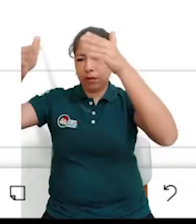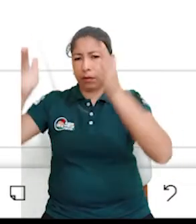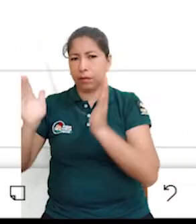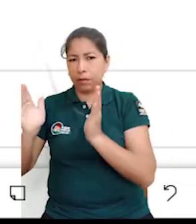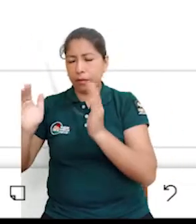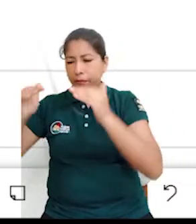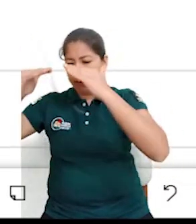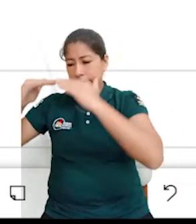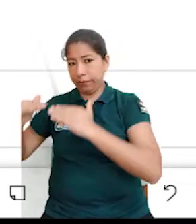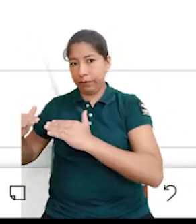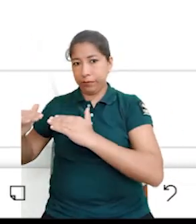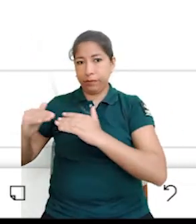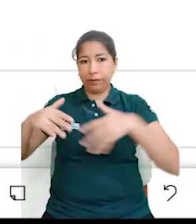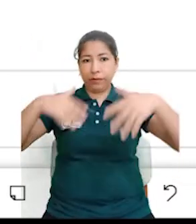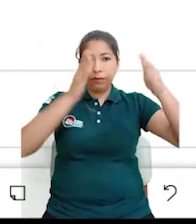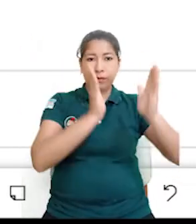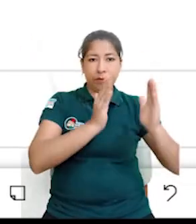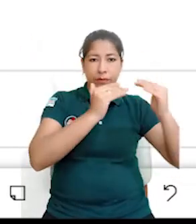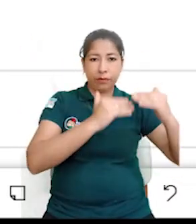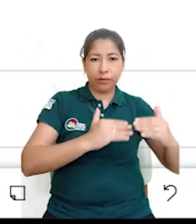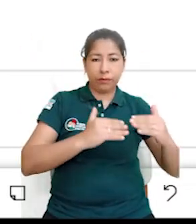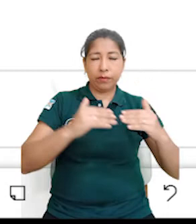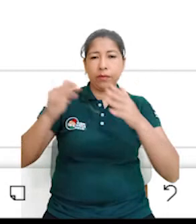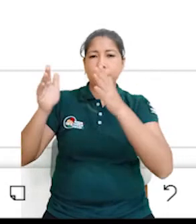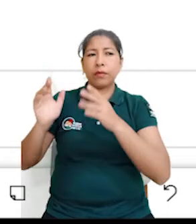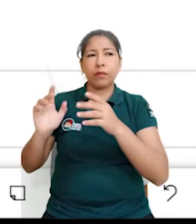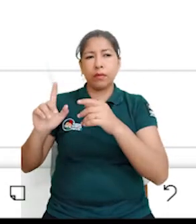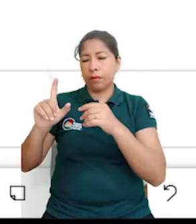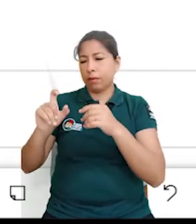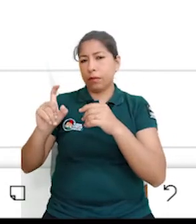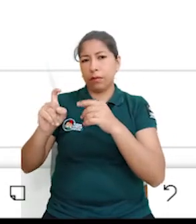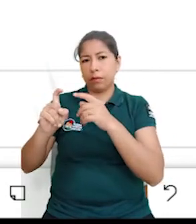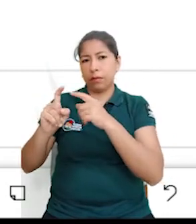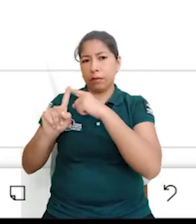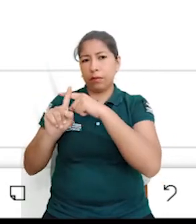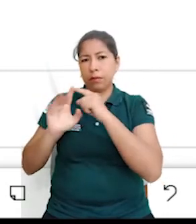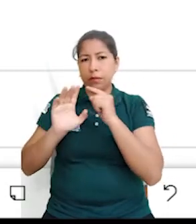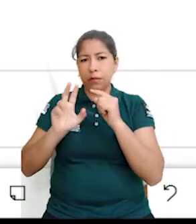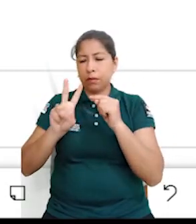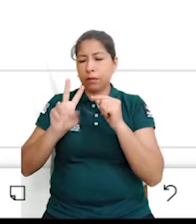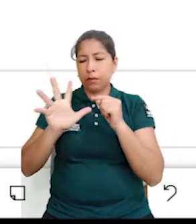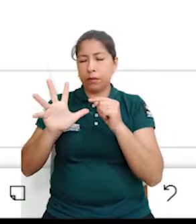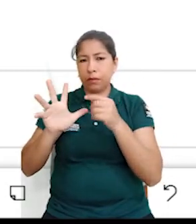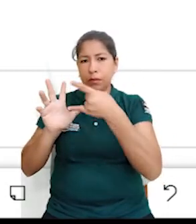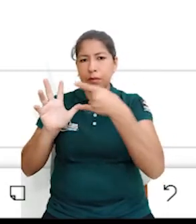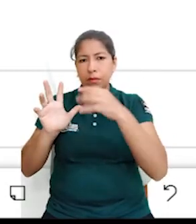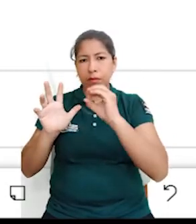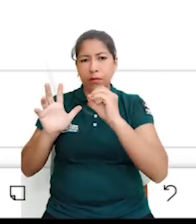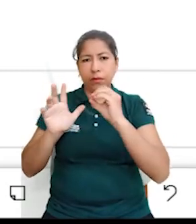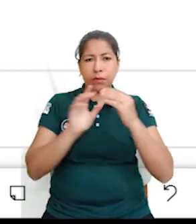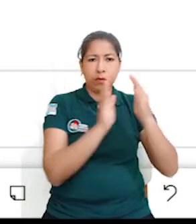en una pequeña ecuación. X más 25 igual 0 y x menos 5 igual